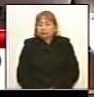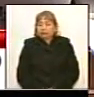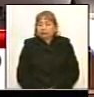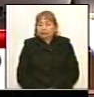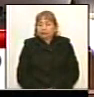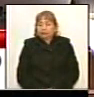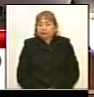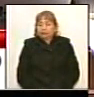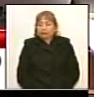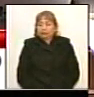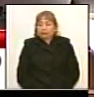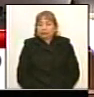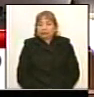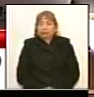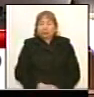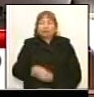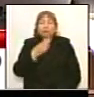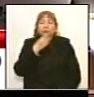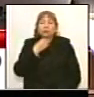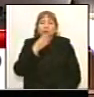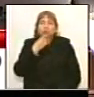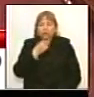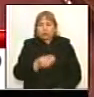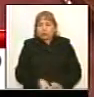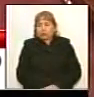Tiene la palabra el congresista Mauricio Mulder.